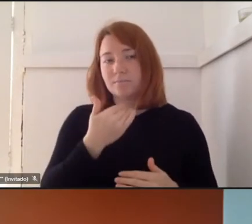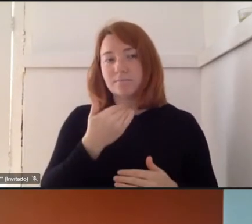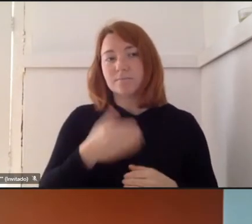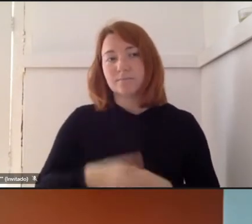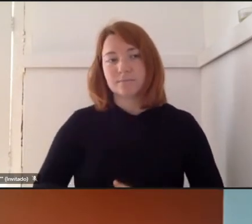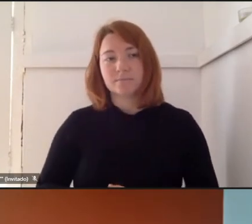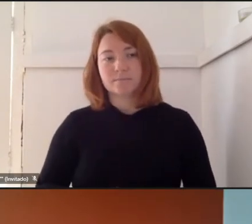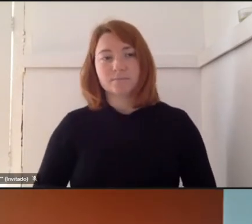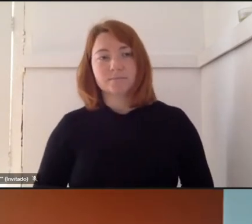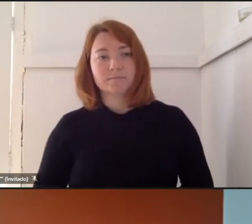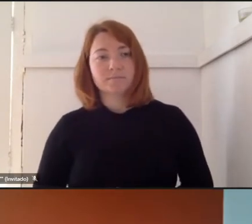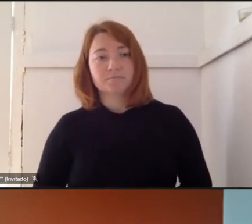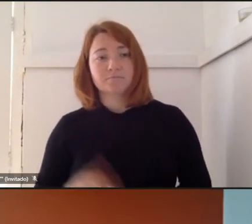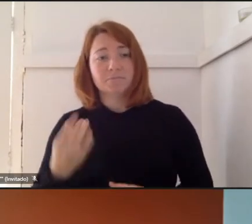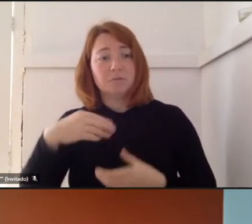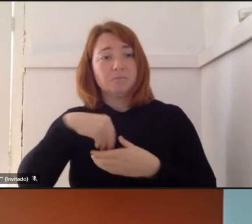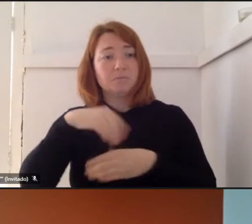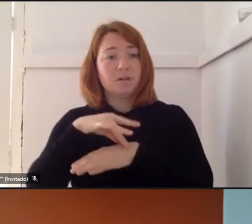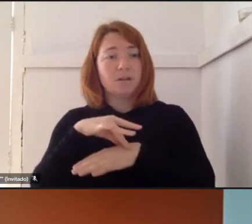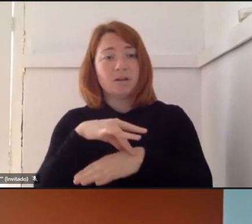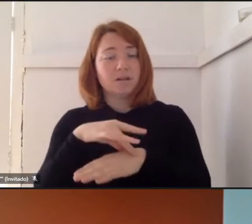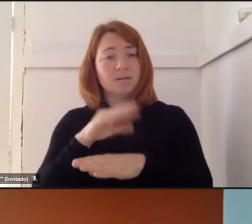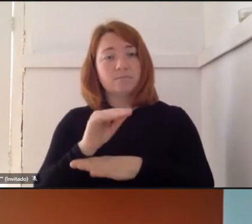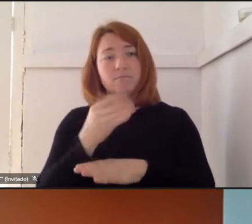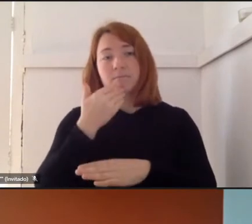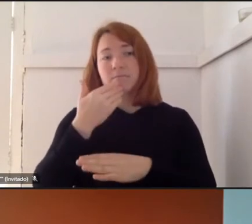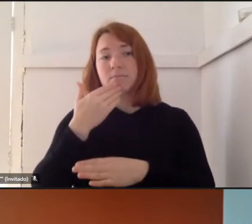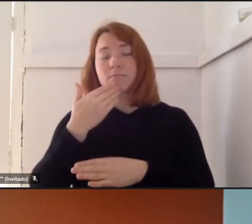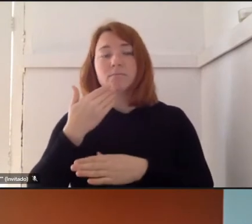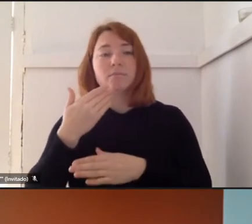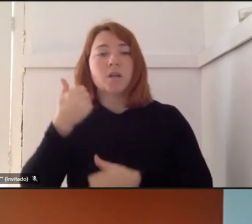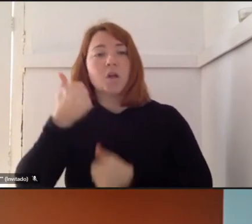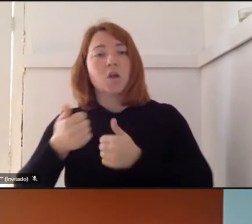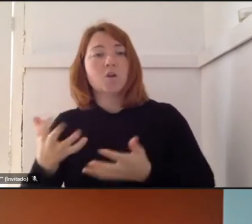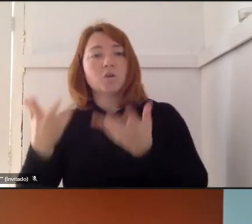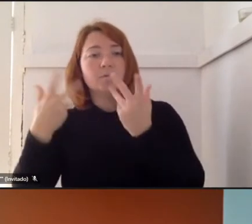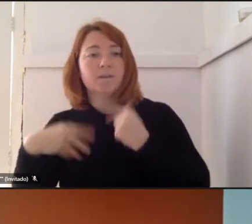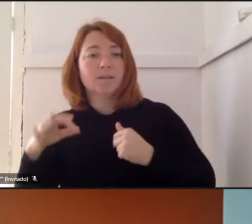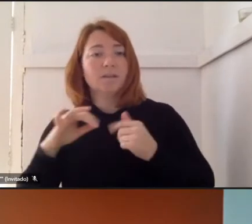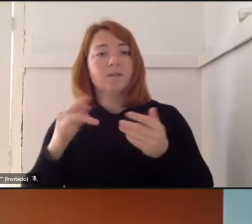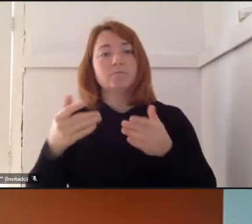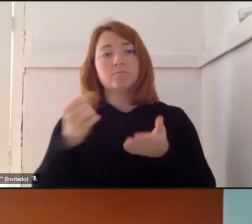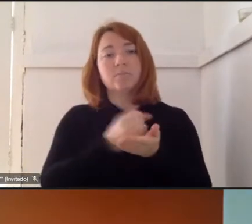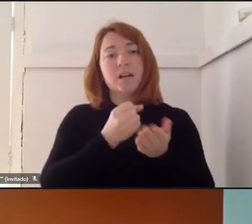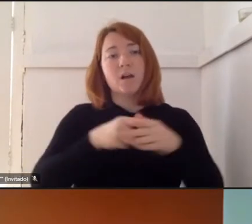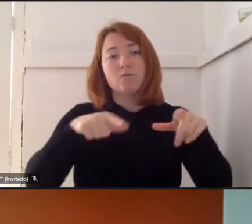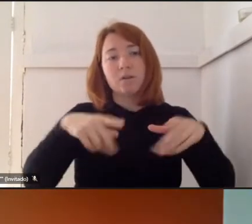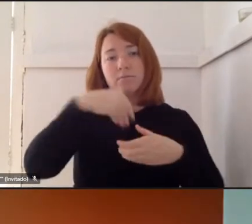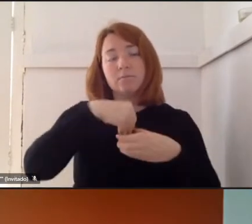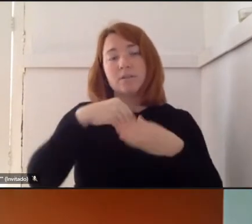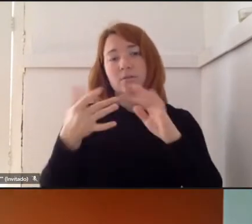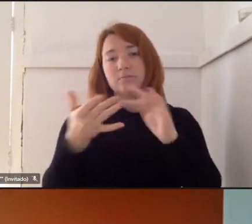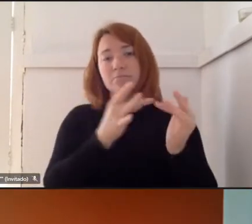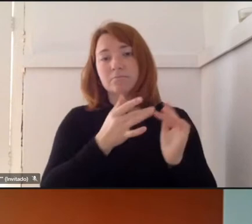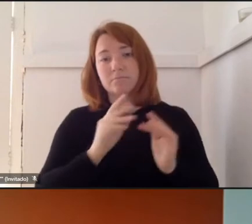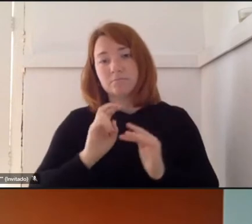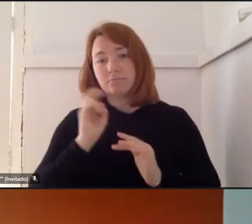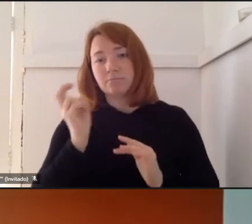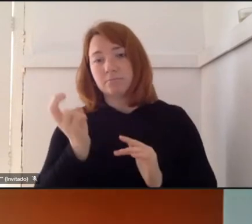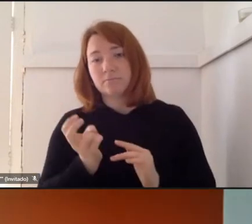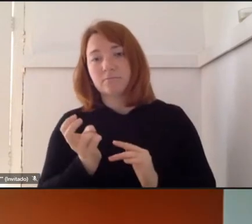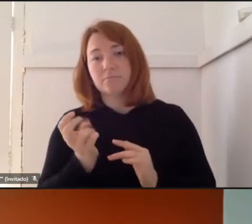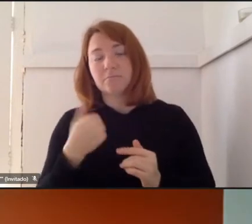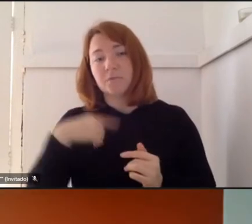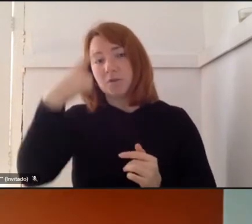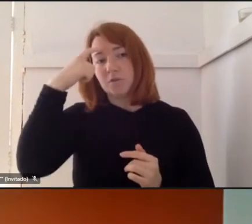aspecto de la guía docente, las competencias, la interacción en el aula, etcétera, etcétera. Entonces yo creo que sí